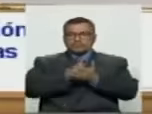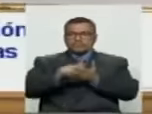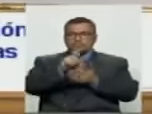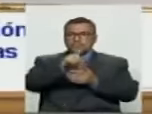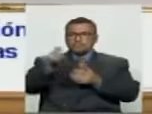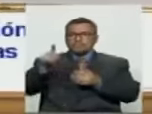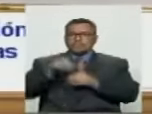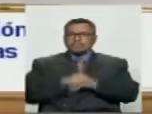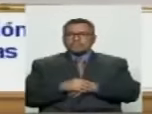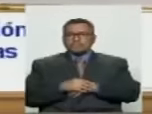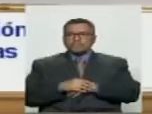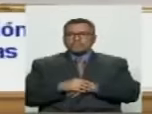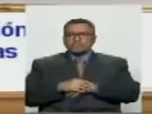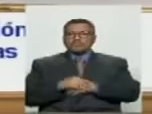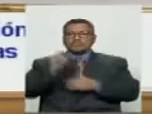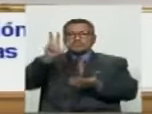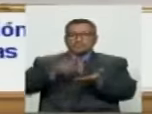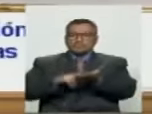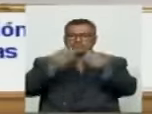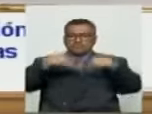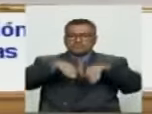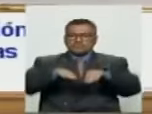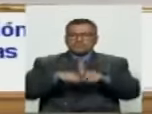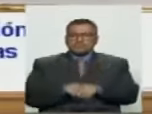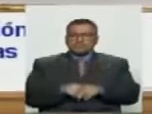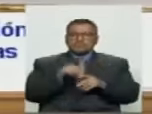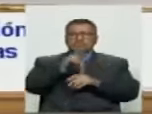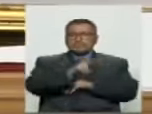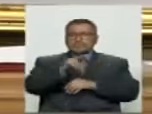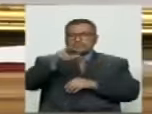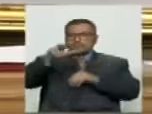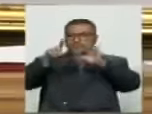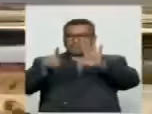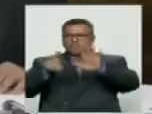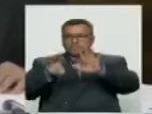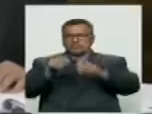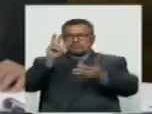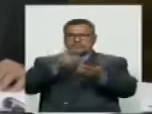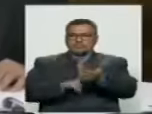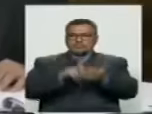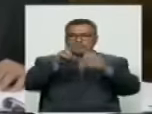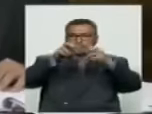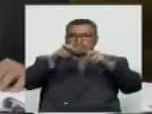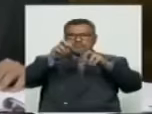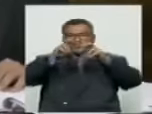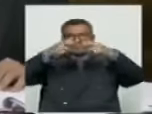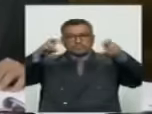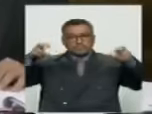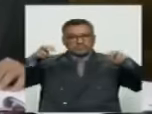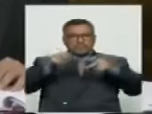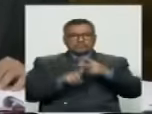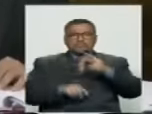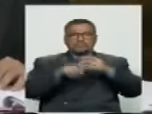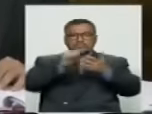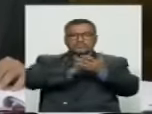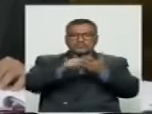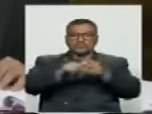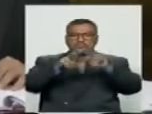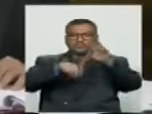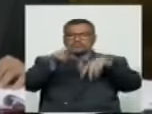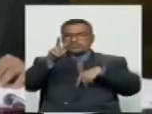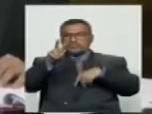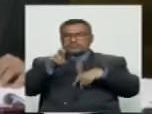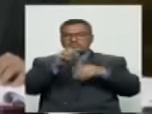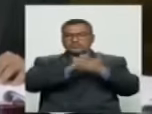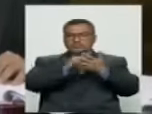11. Aprobado. Siguiente. Vigésimo sexto. Se sugiere aprobar un nuevo epígrafe, el cual será el epígrafe del artículo 12,